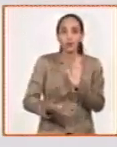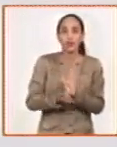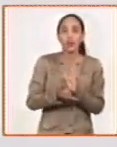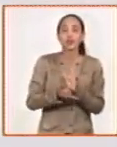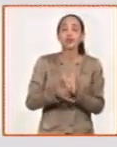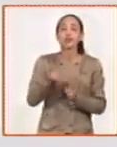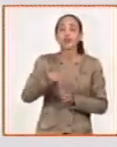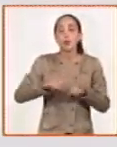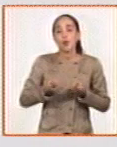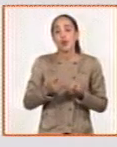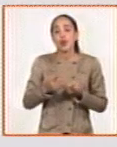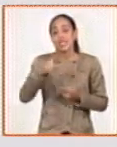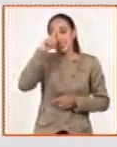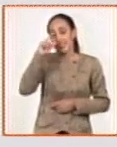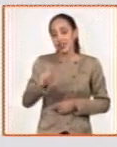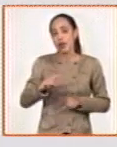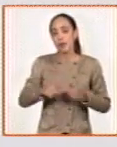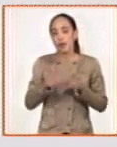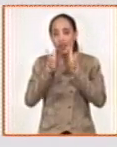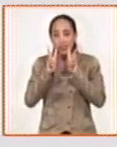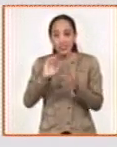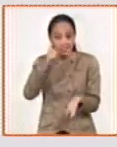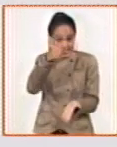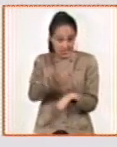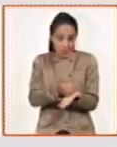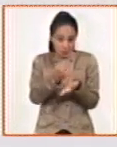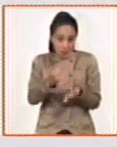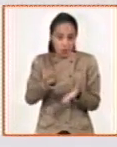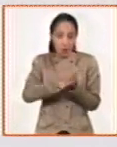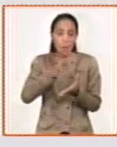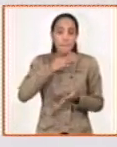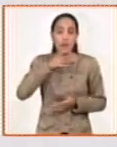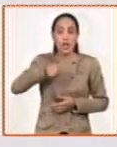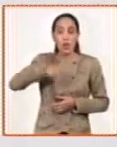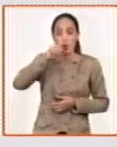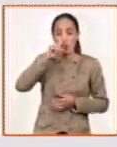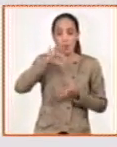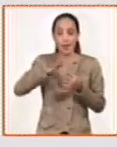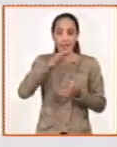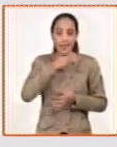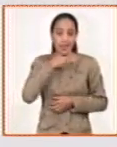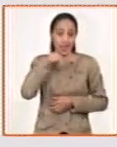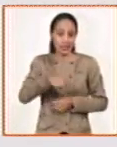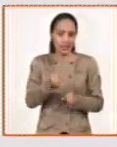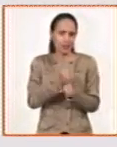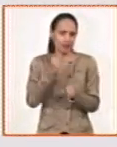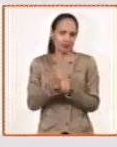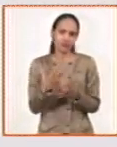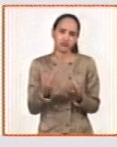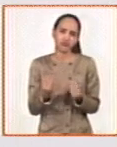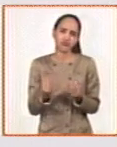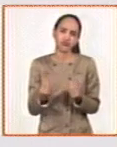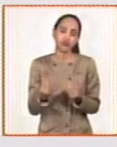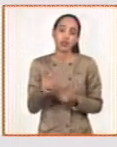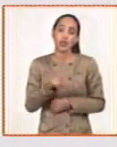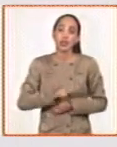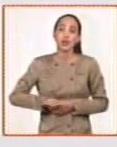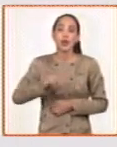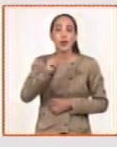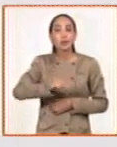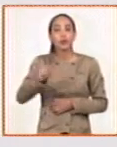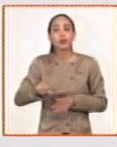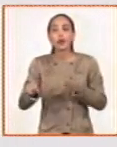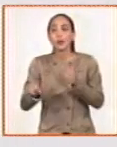Vida, que radica allí en el Mejunje. Y cuando aquello trabajamos mucho, la gente empezó a